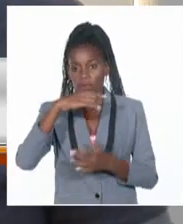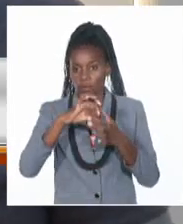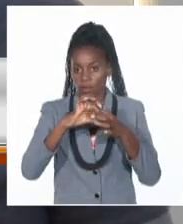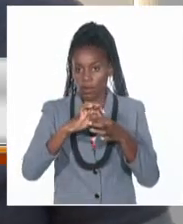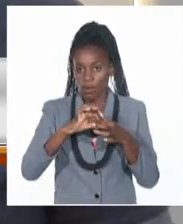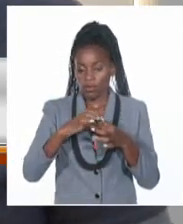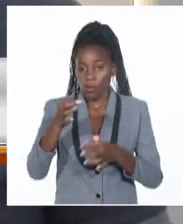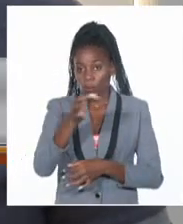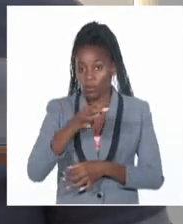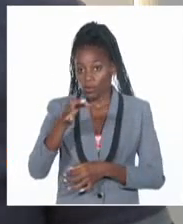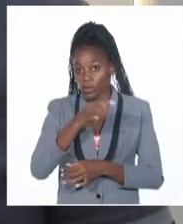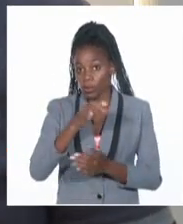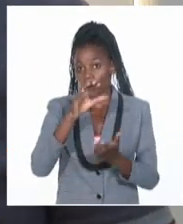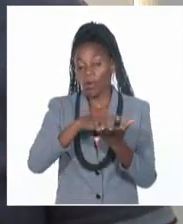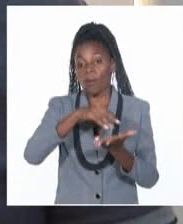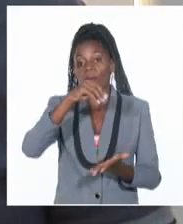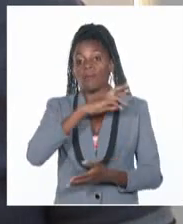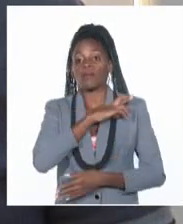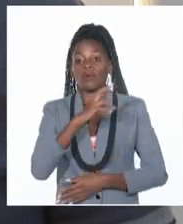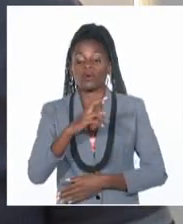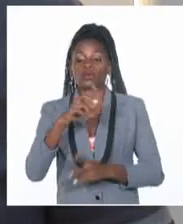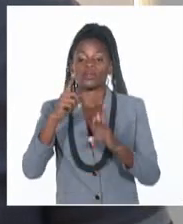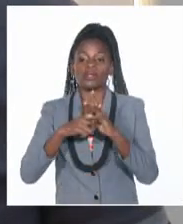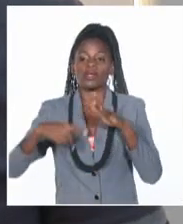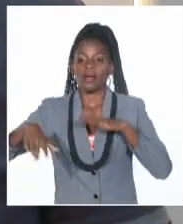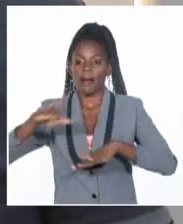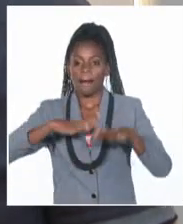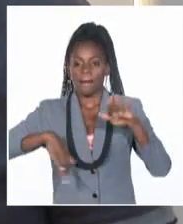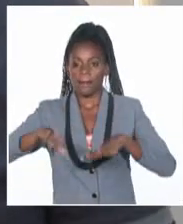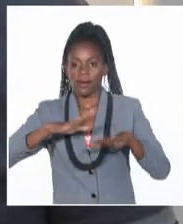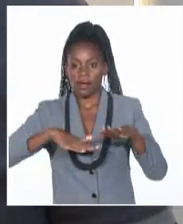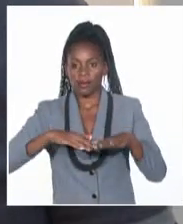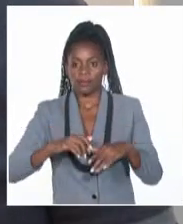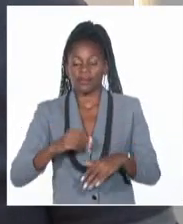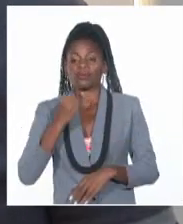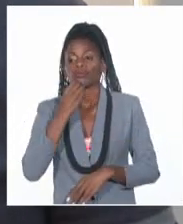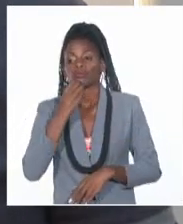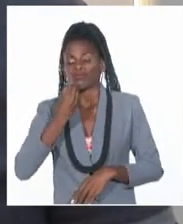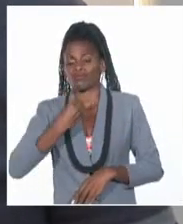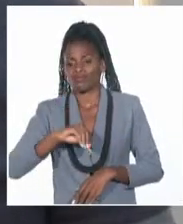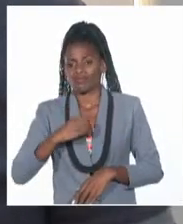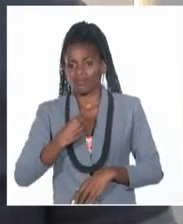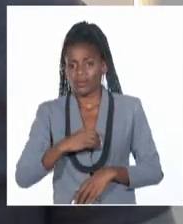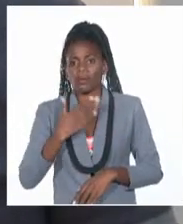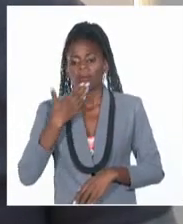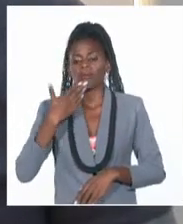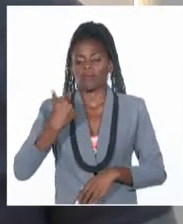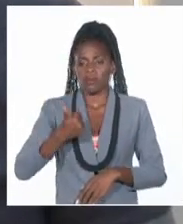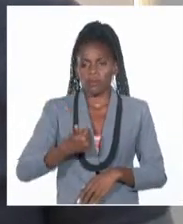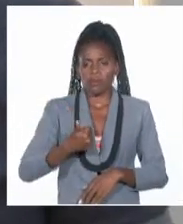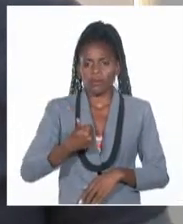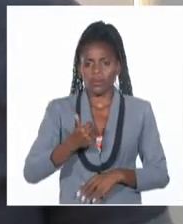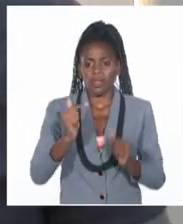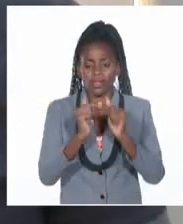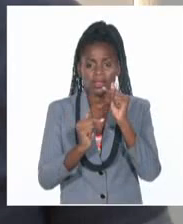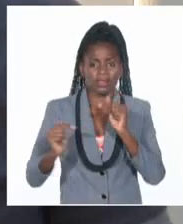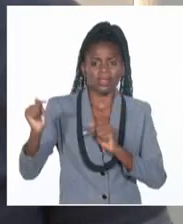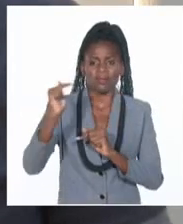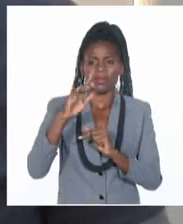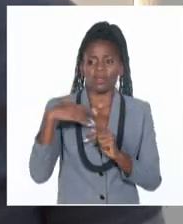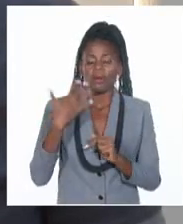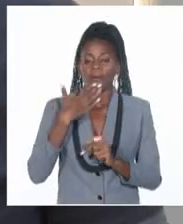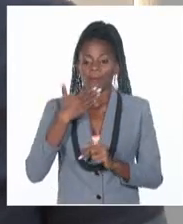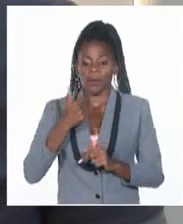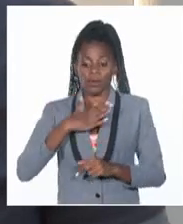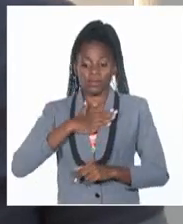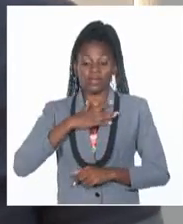municipios de Plaza y de Playa. Tiene ventajas múltiples. Yo creo que la ventaja principal radica en la satisfacción que generen nuestros